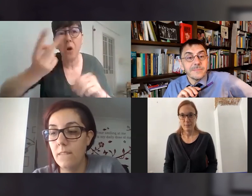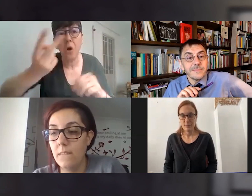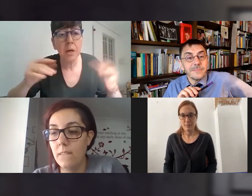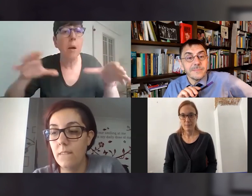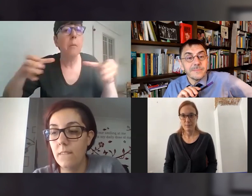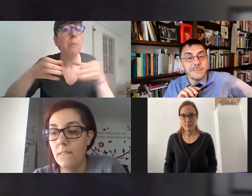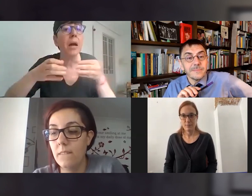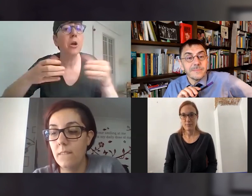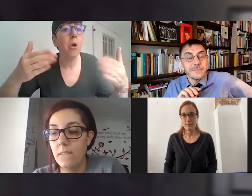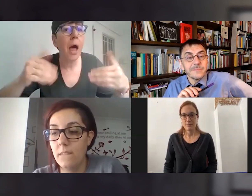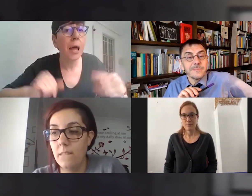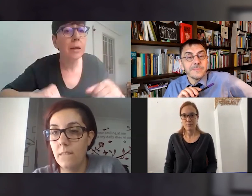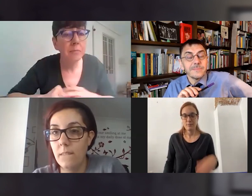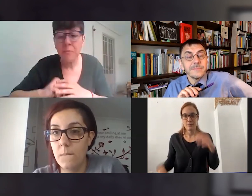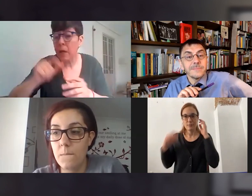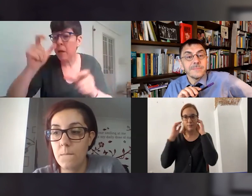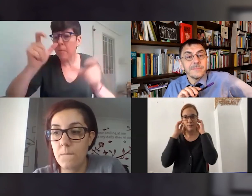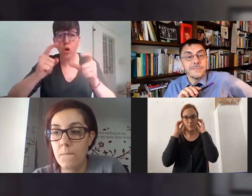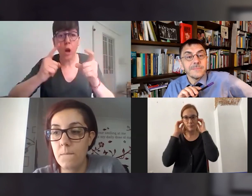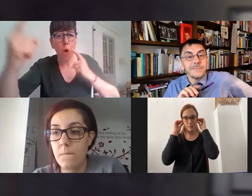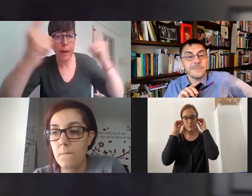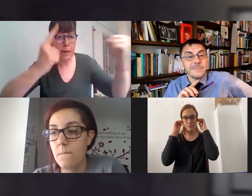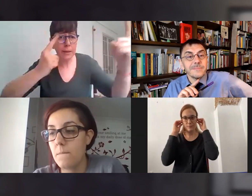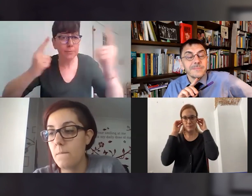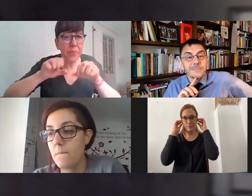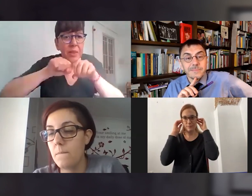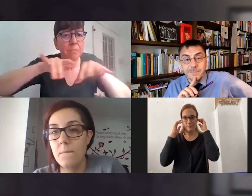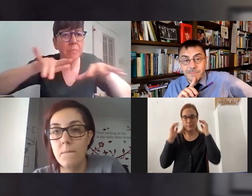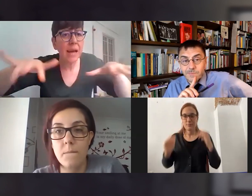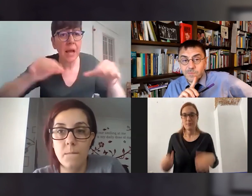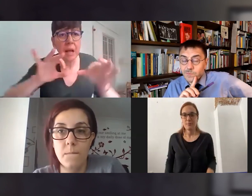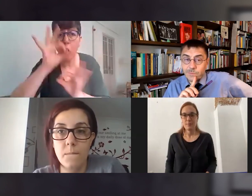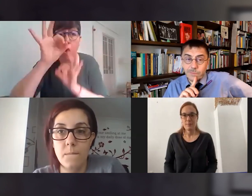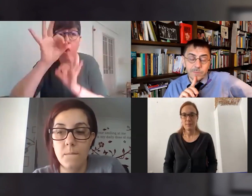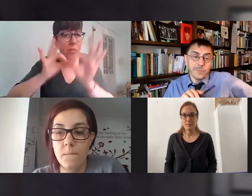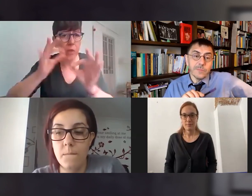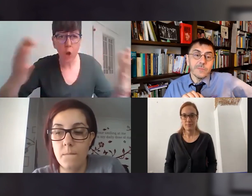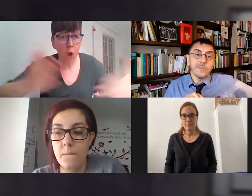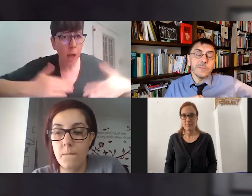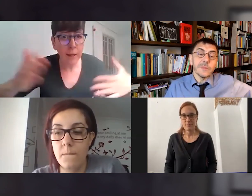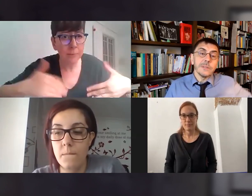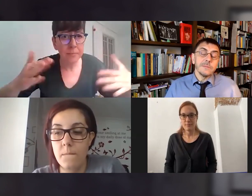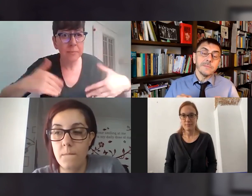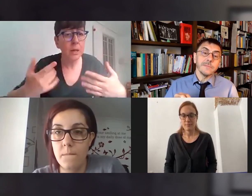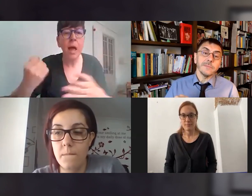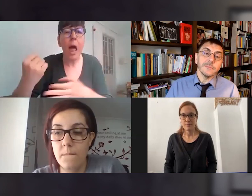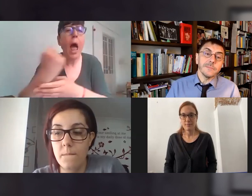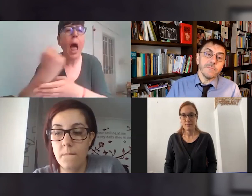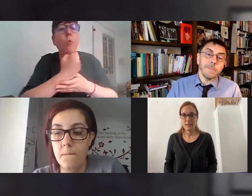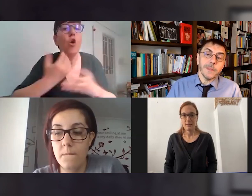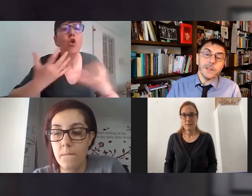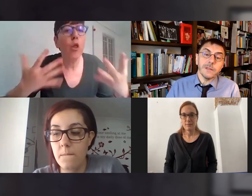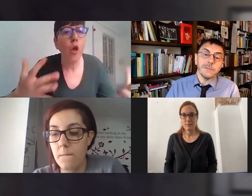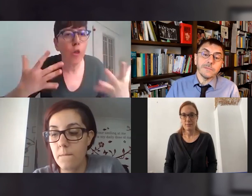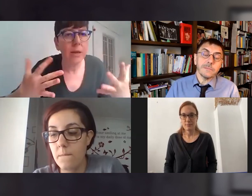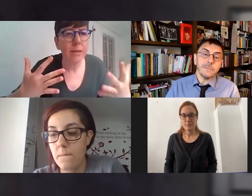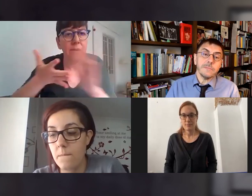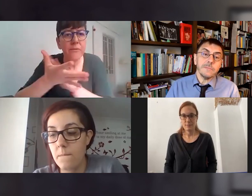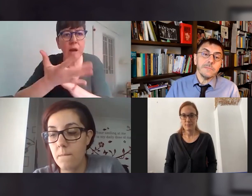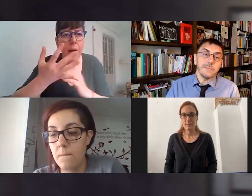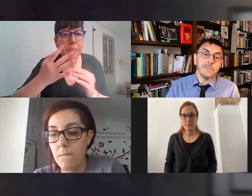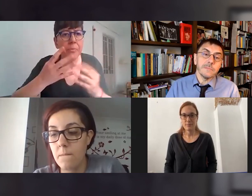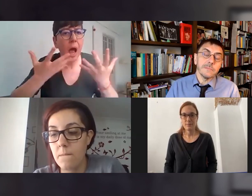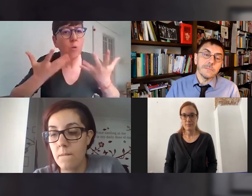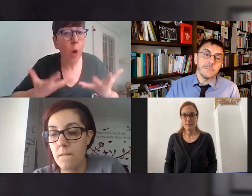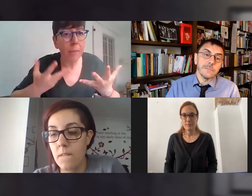Pierdes aproximadamente una hora o dos horas porque no tienes partido, porque la gente está por ahí dispersa, no tenemos organización,